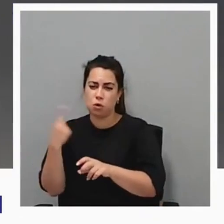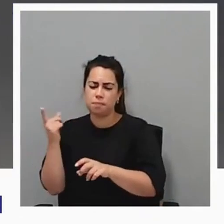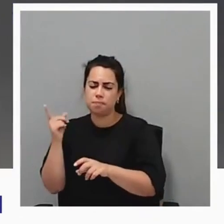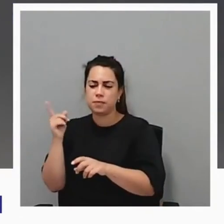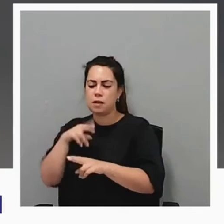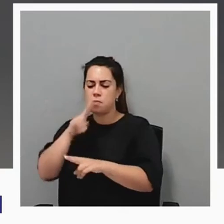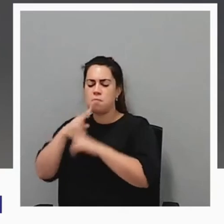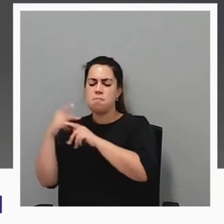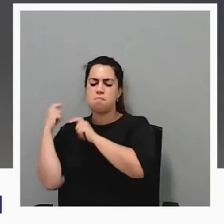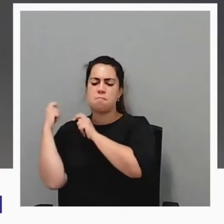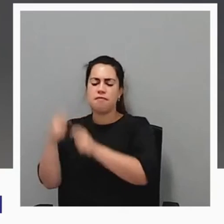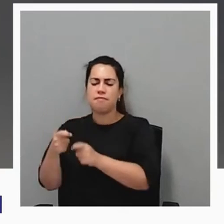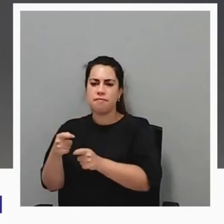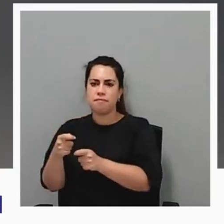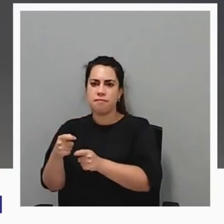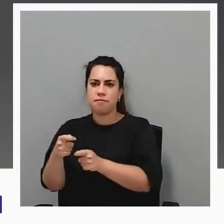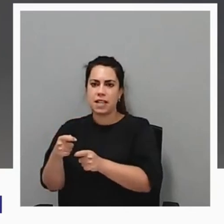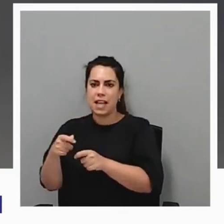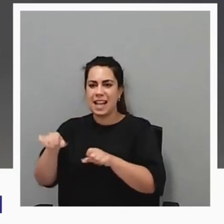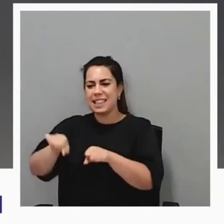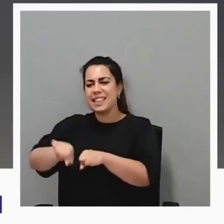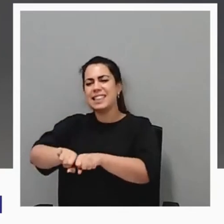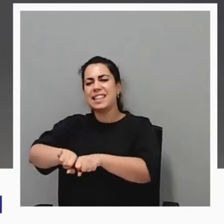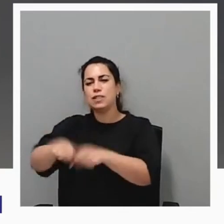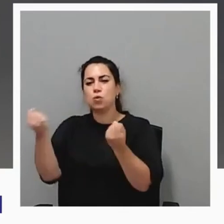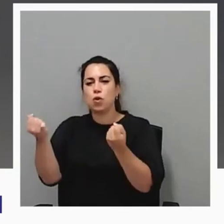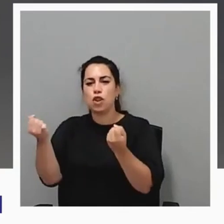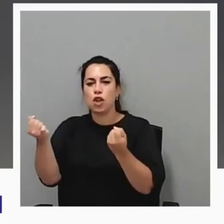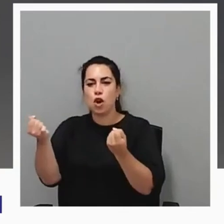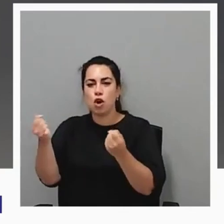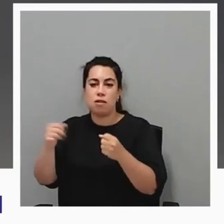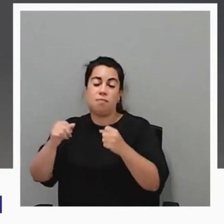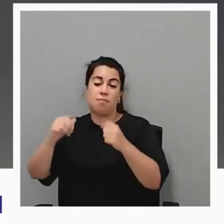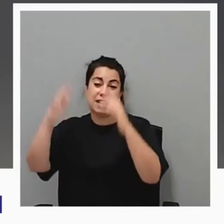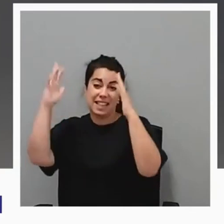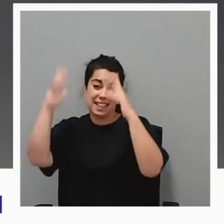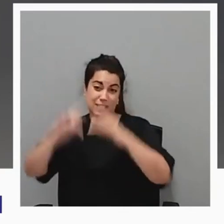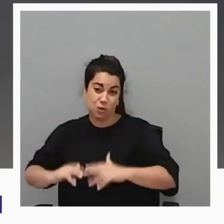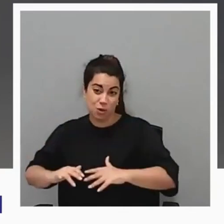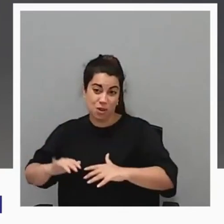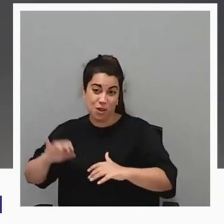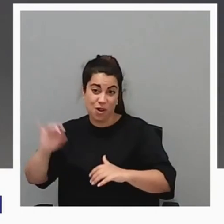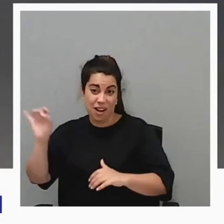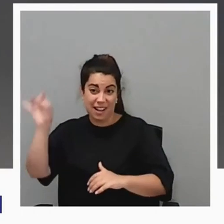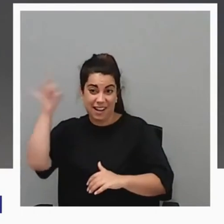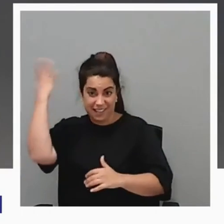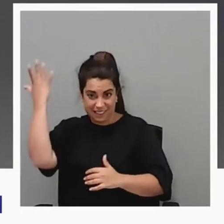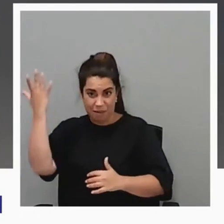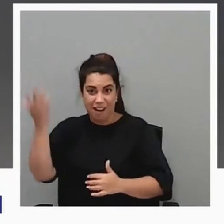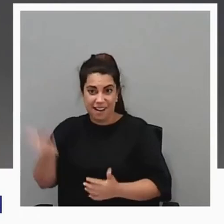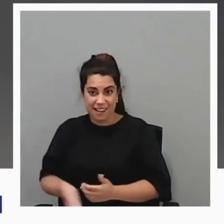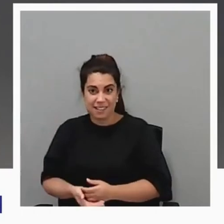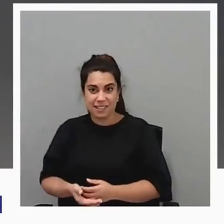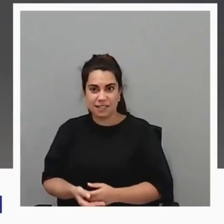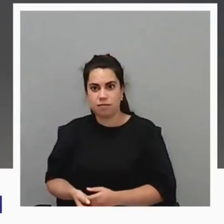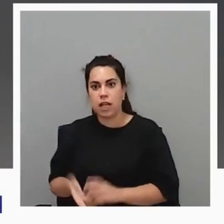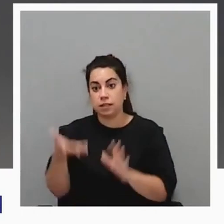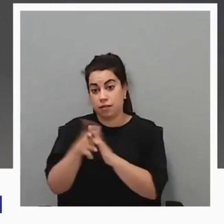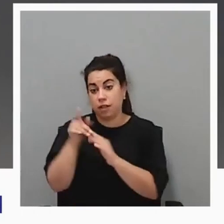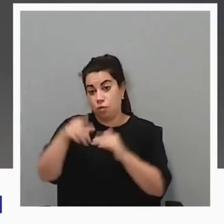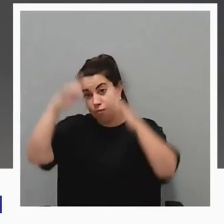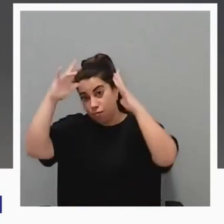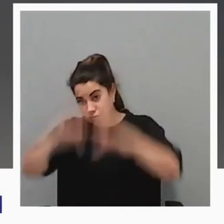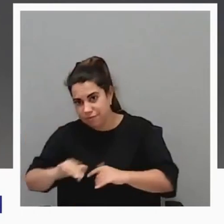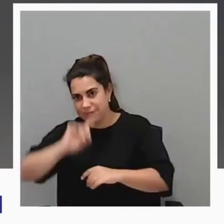la destrucción creativa. Destruye y crea. En el mundo de la empresa eso es